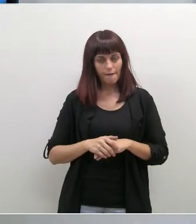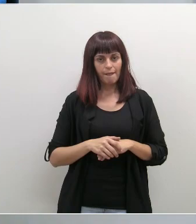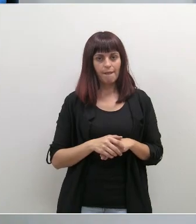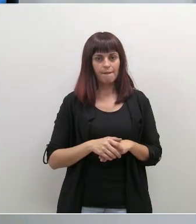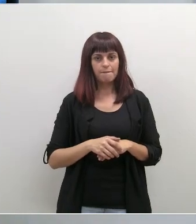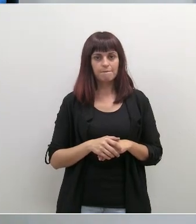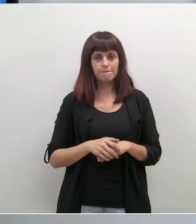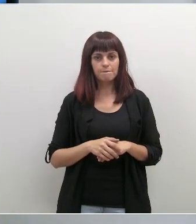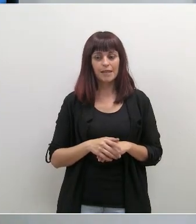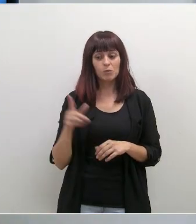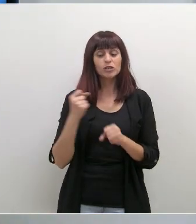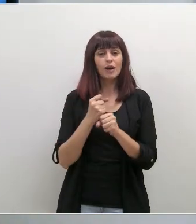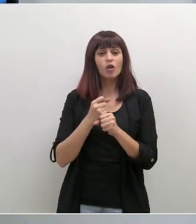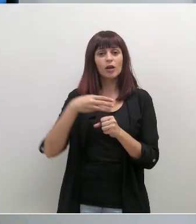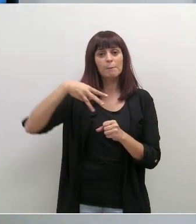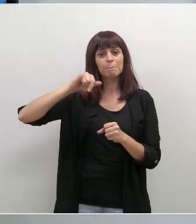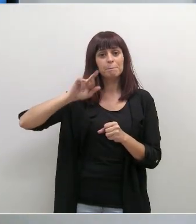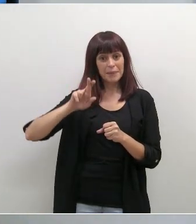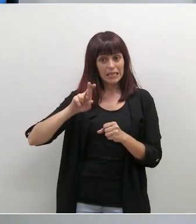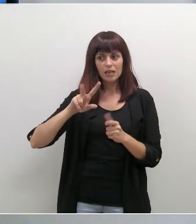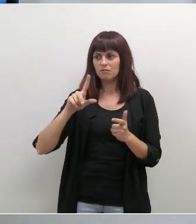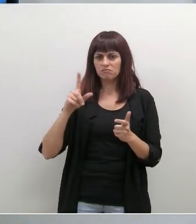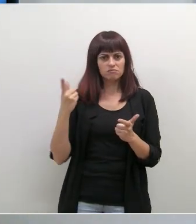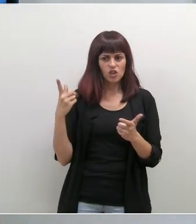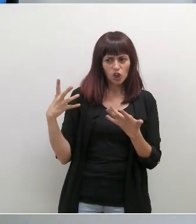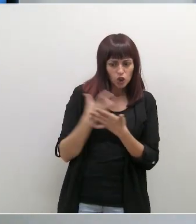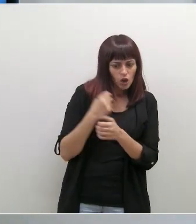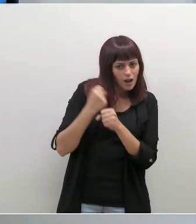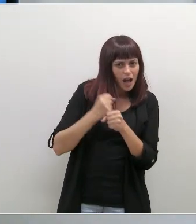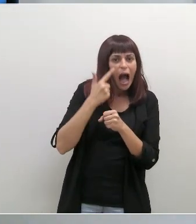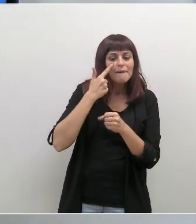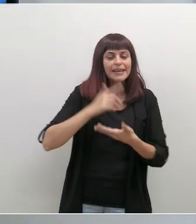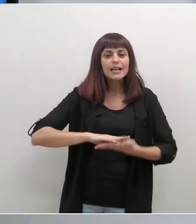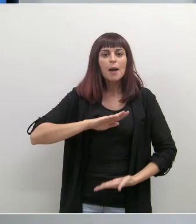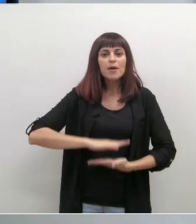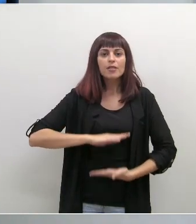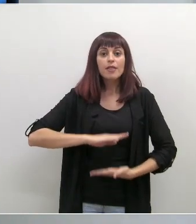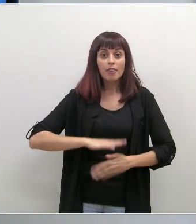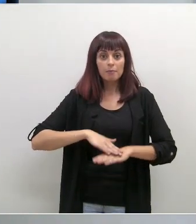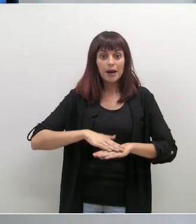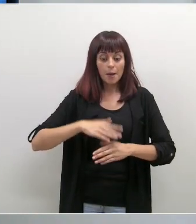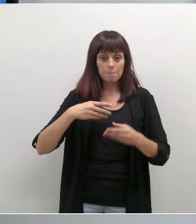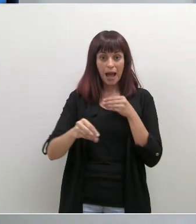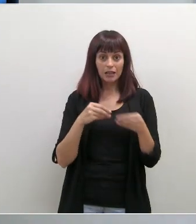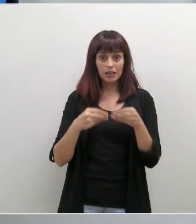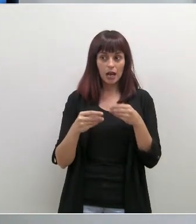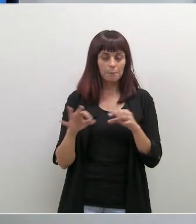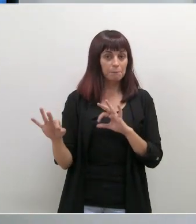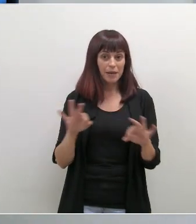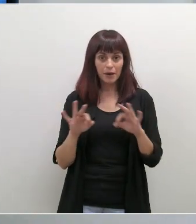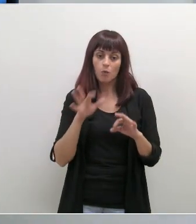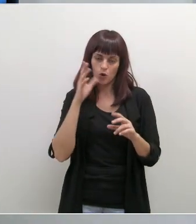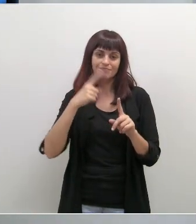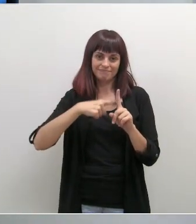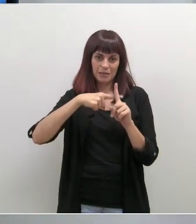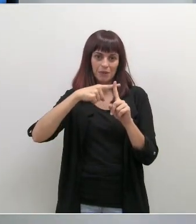trabajado con el IMIB y con toda nuestra red para ver toda la capacidad que tenemos para guardar ese material, porque tiene que estar a una